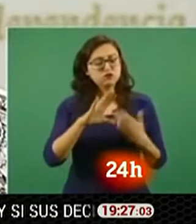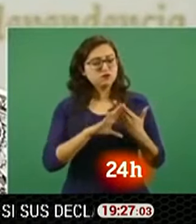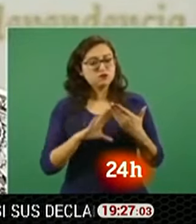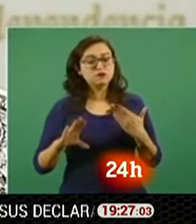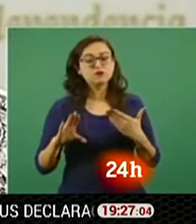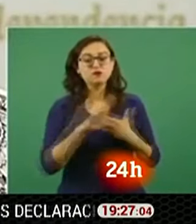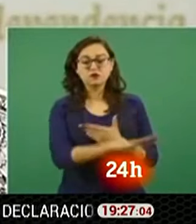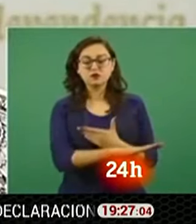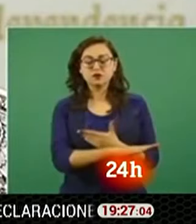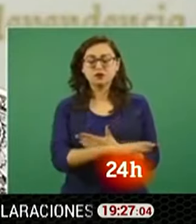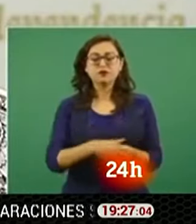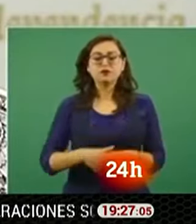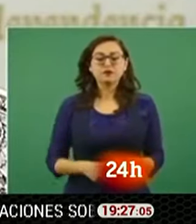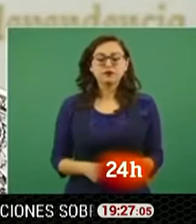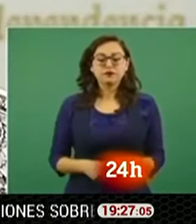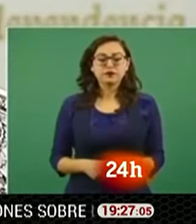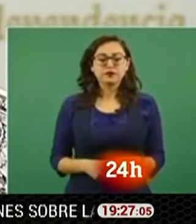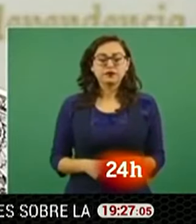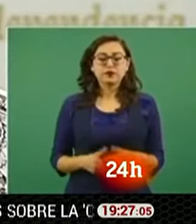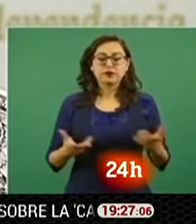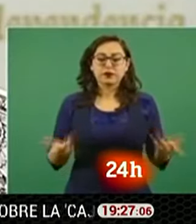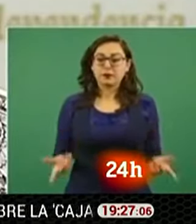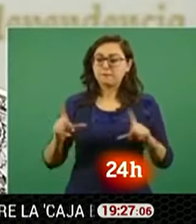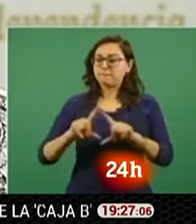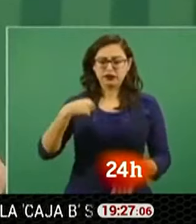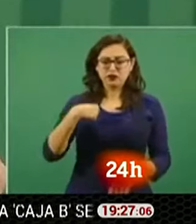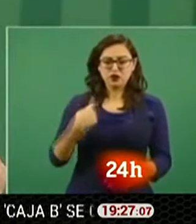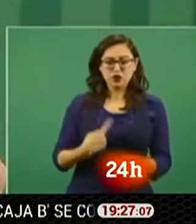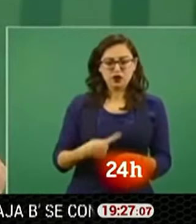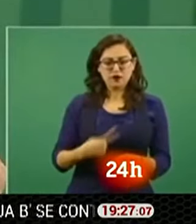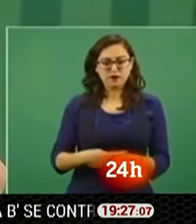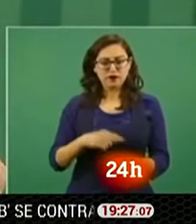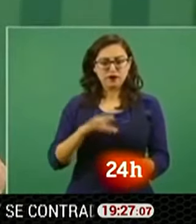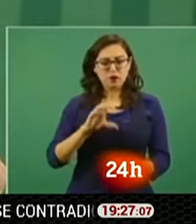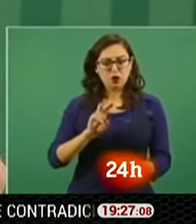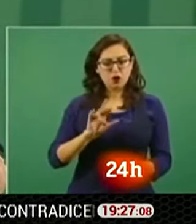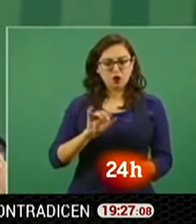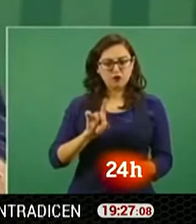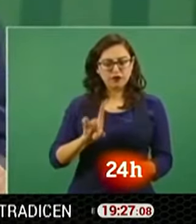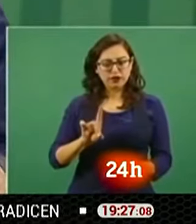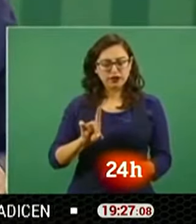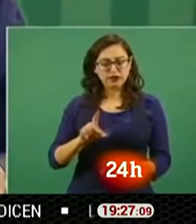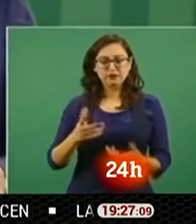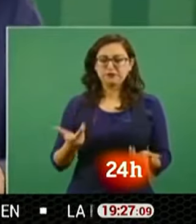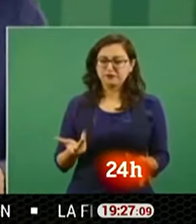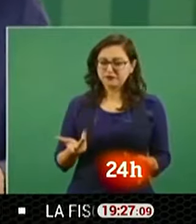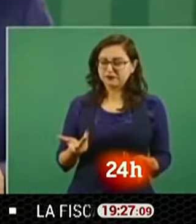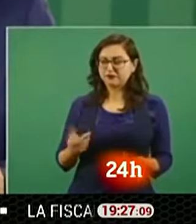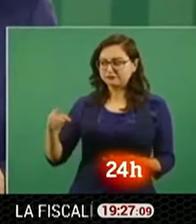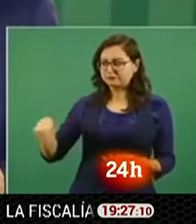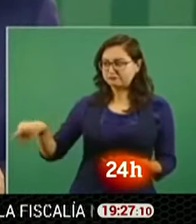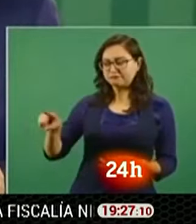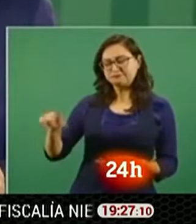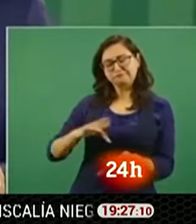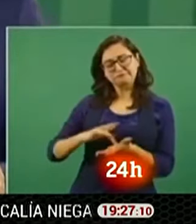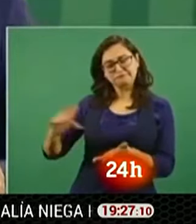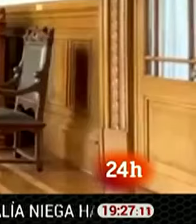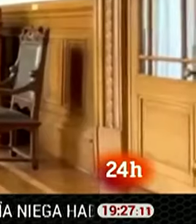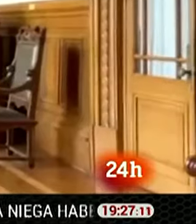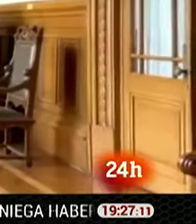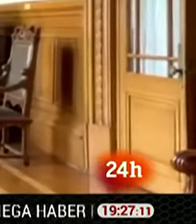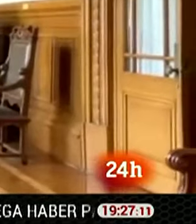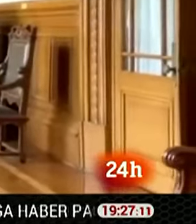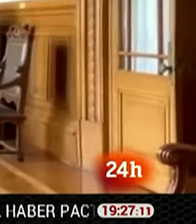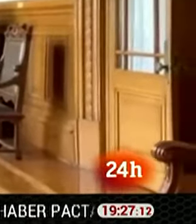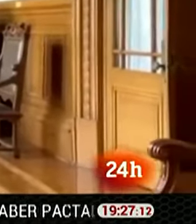mañaneras las ruedas de prensa que ofrece a diario afortunadamente salí adelante el presidente